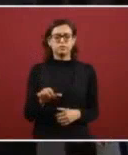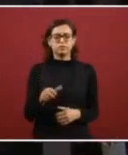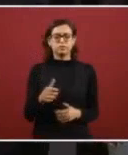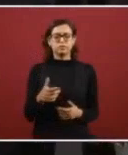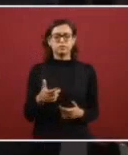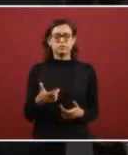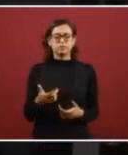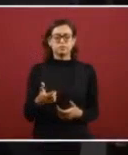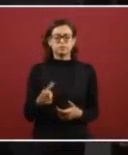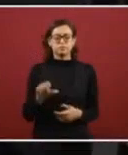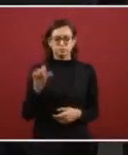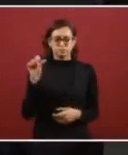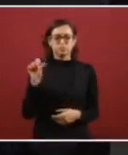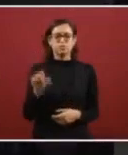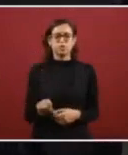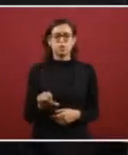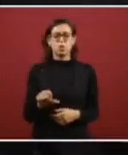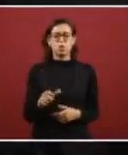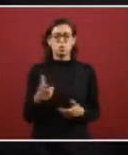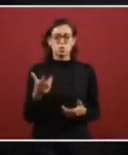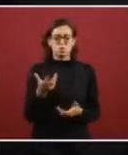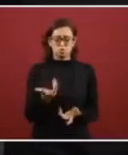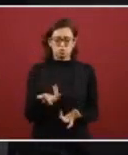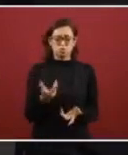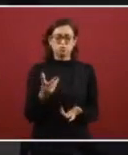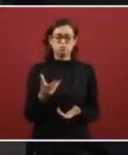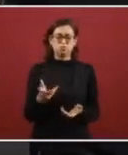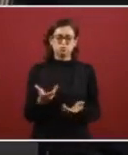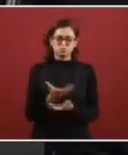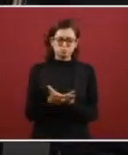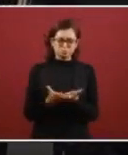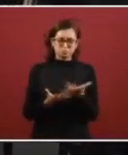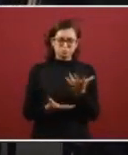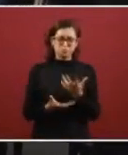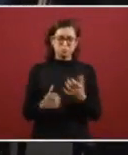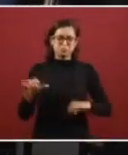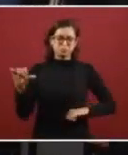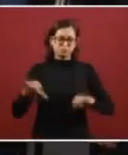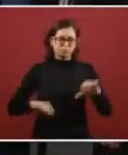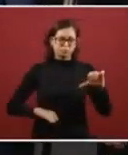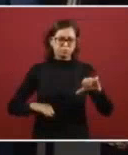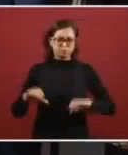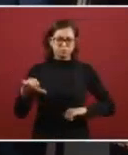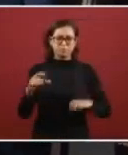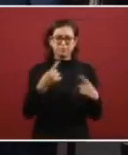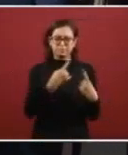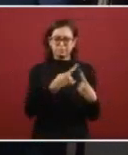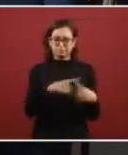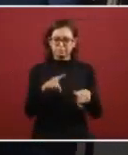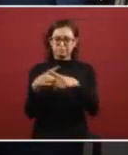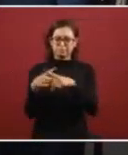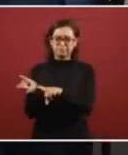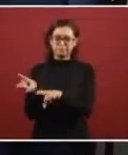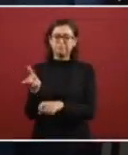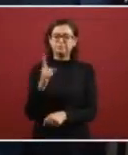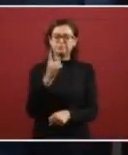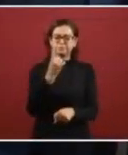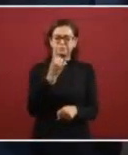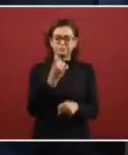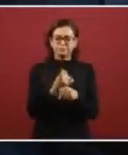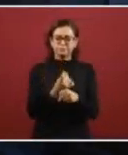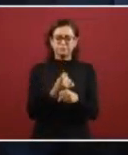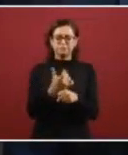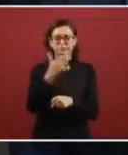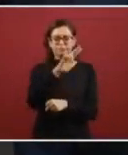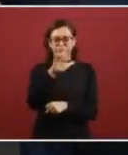a llevar a cabo primero la entrega de reconocimientos a la